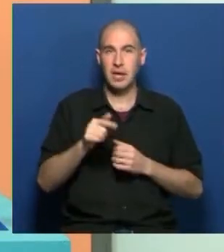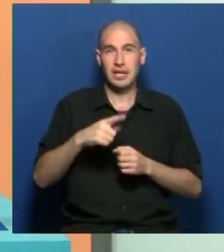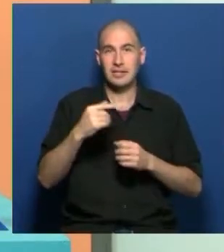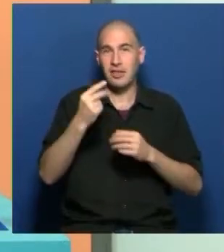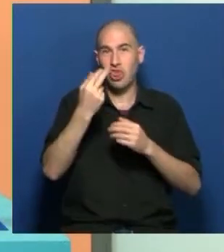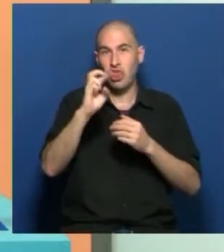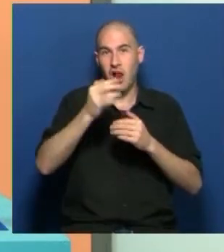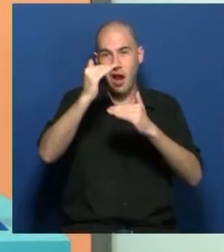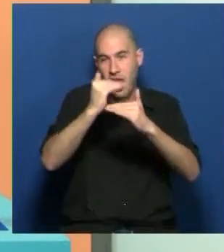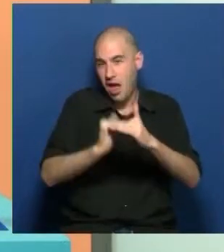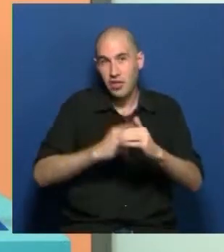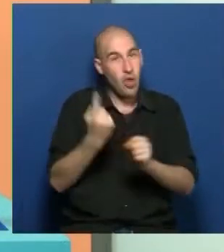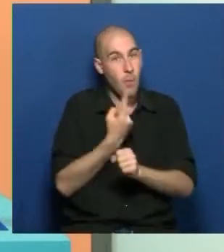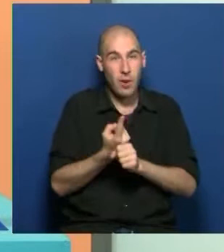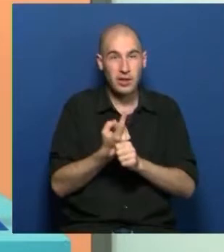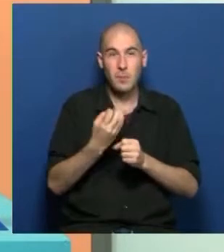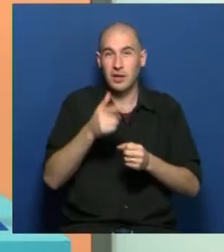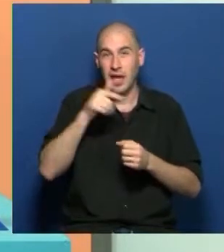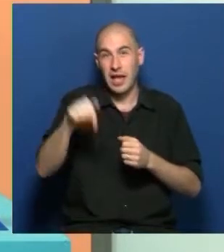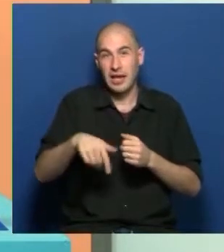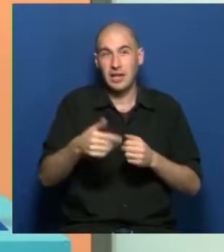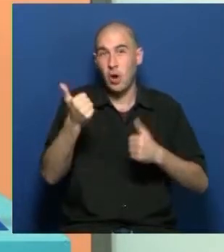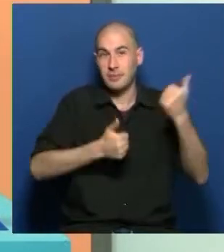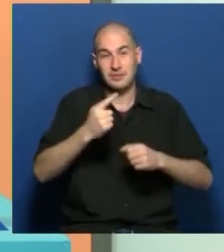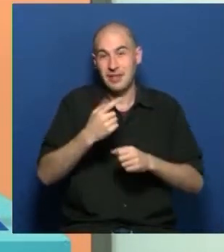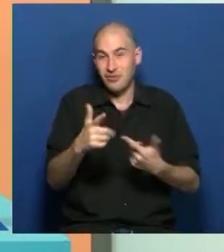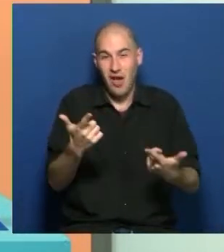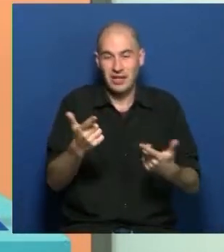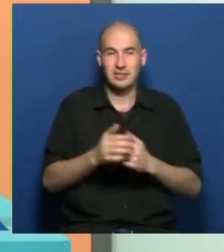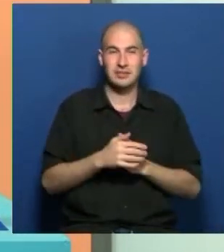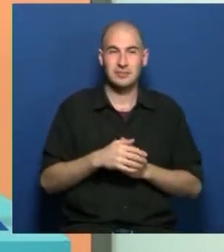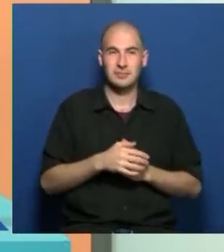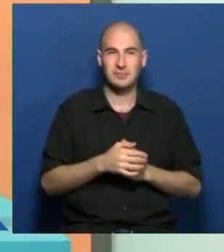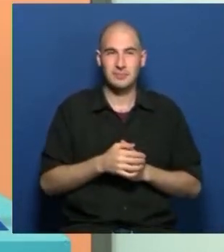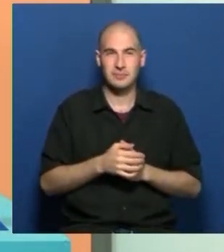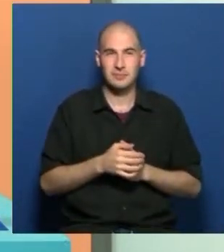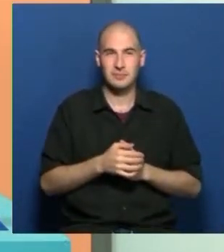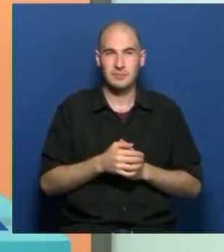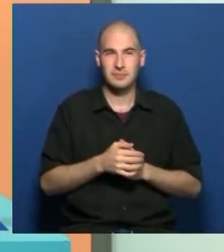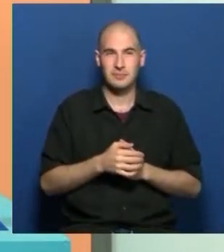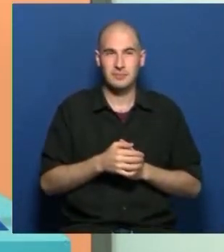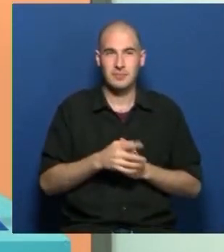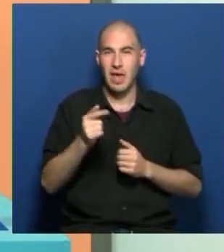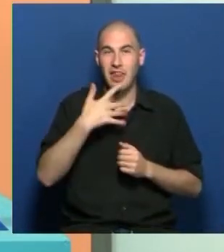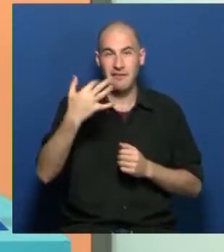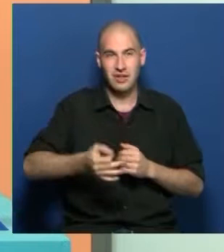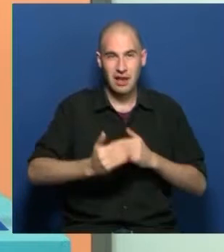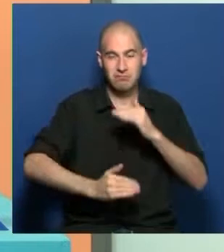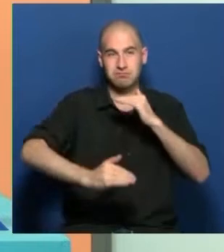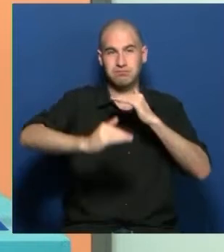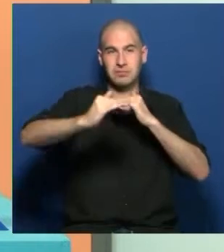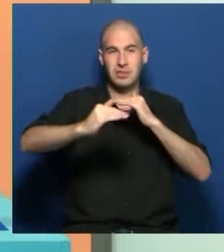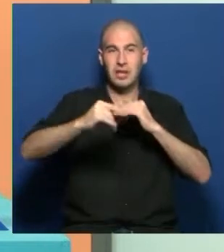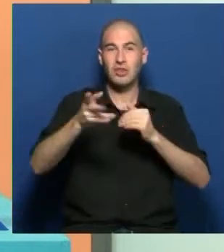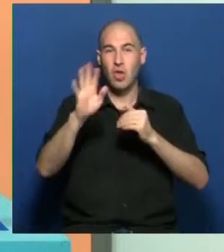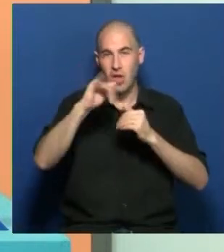seguir bajando más el dólar porque sinceramente perderíamos mucha competitividad. Para llevarlo a la realidad que podemos tocar